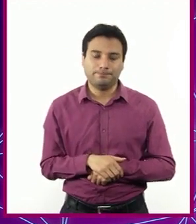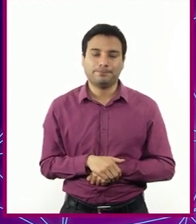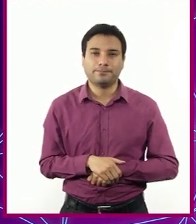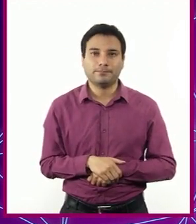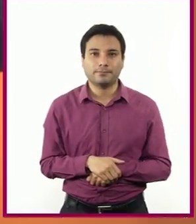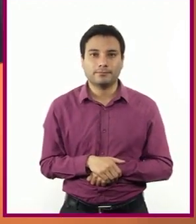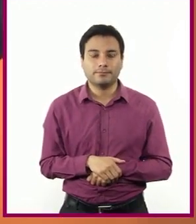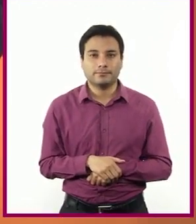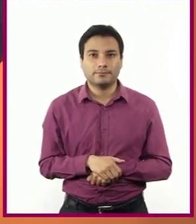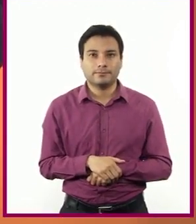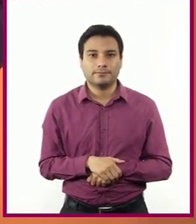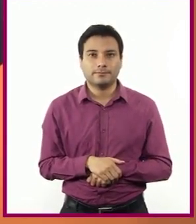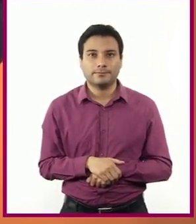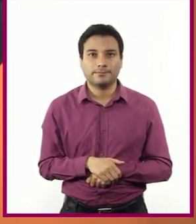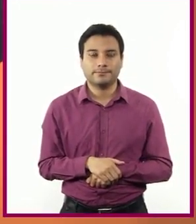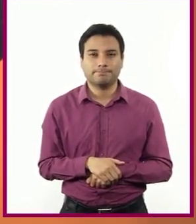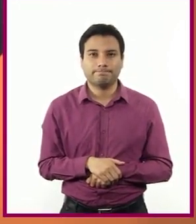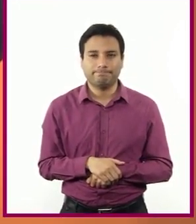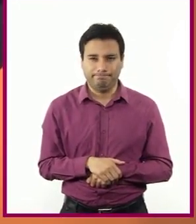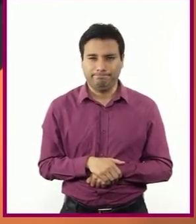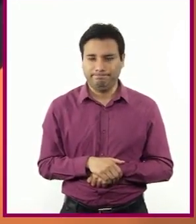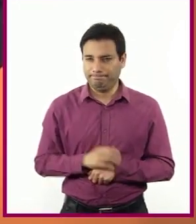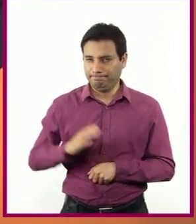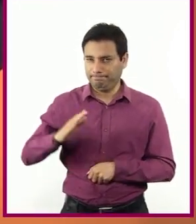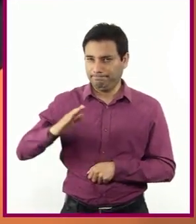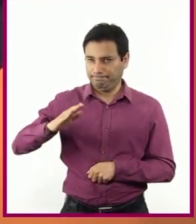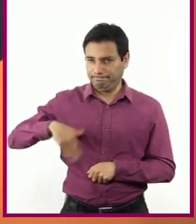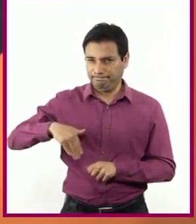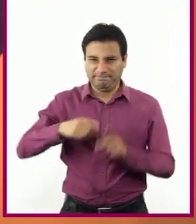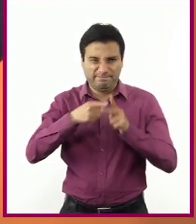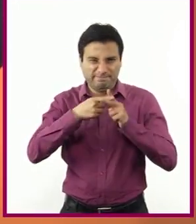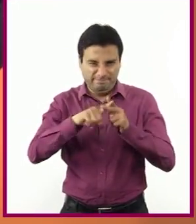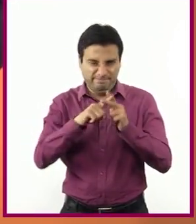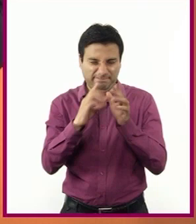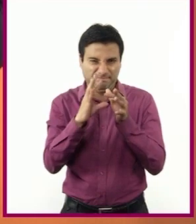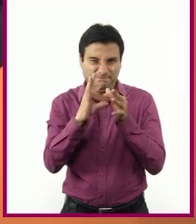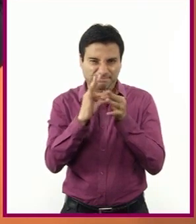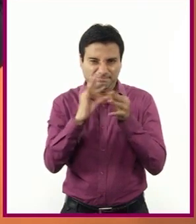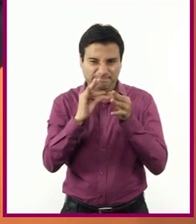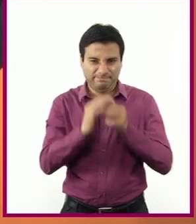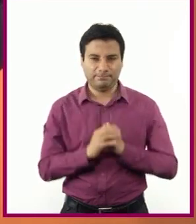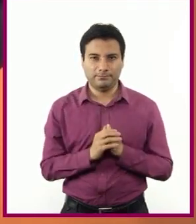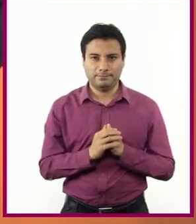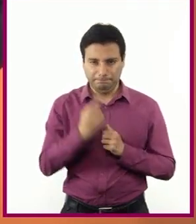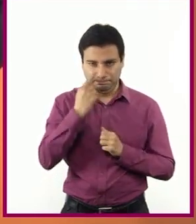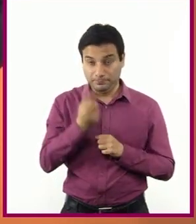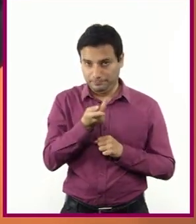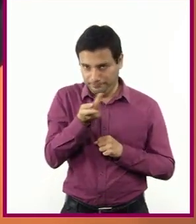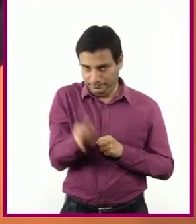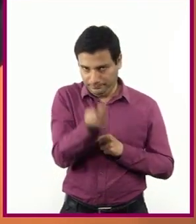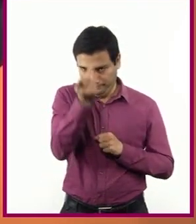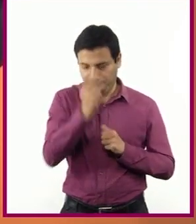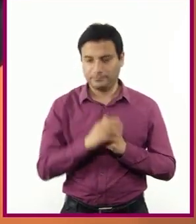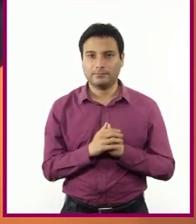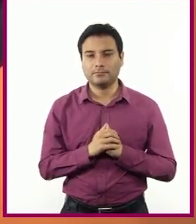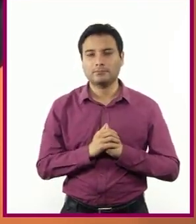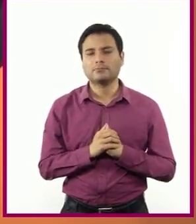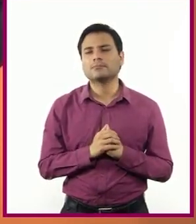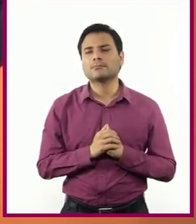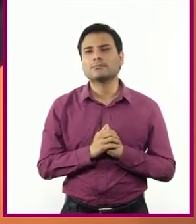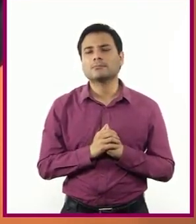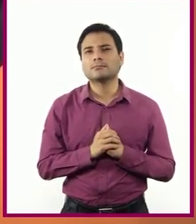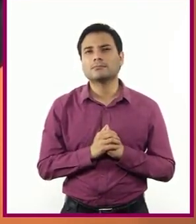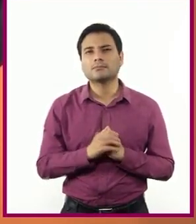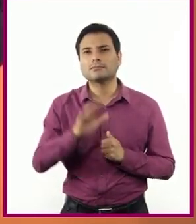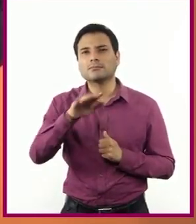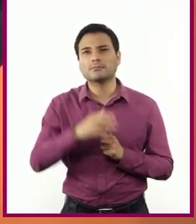z. Regresando a la citación planteada desde el inicio, desde la sesión, respondamos la pregunta: ¿qué significa